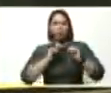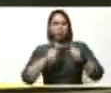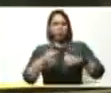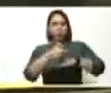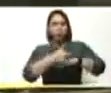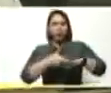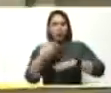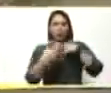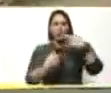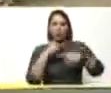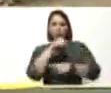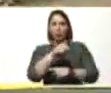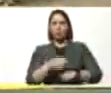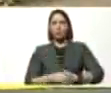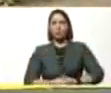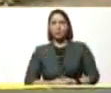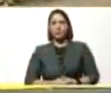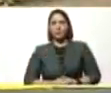revolucionario?